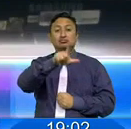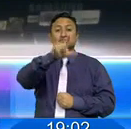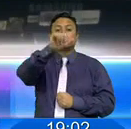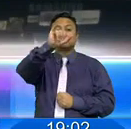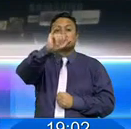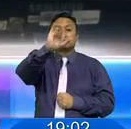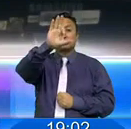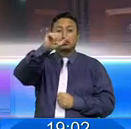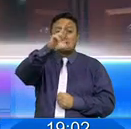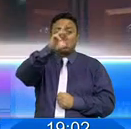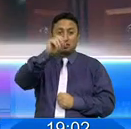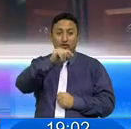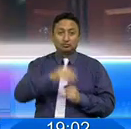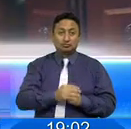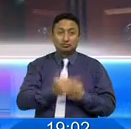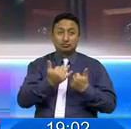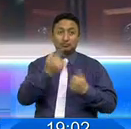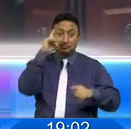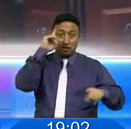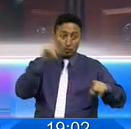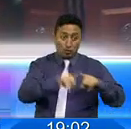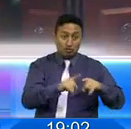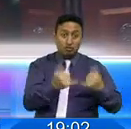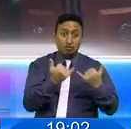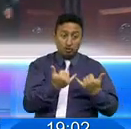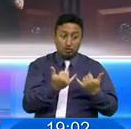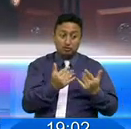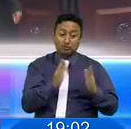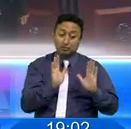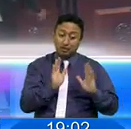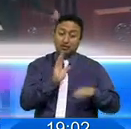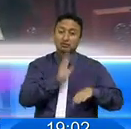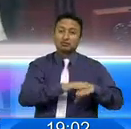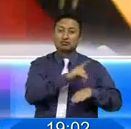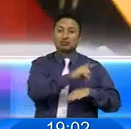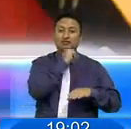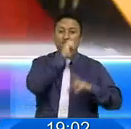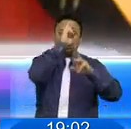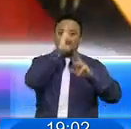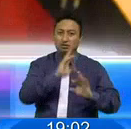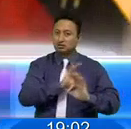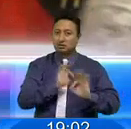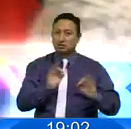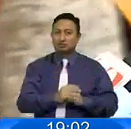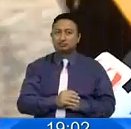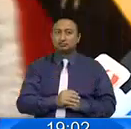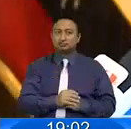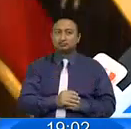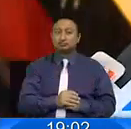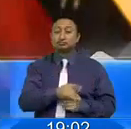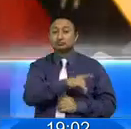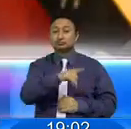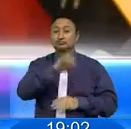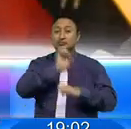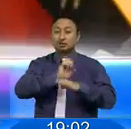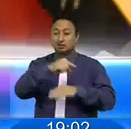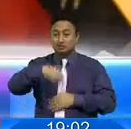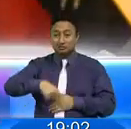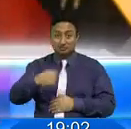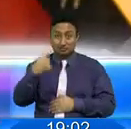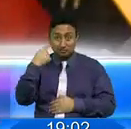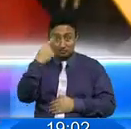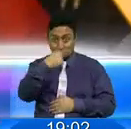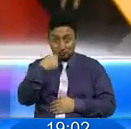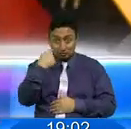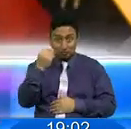anuncia que entra revisiones de acuerdo por incumplimientos del oficialismo parece que nos quieren ver a los contrarios a cara de tontos y yo creo que